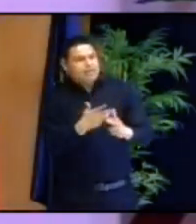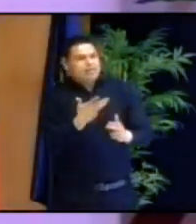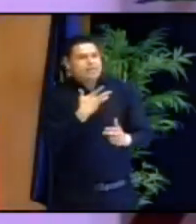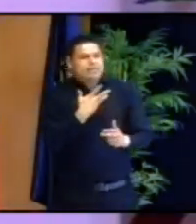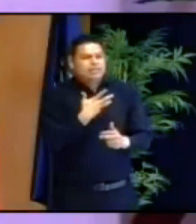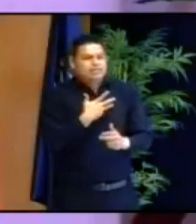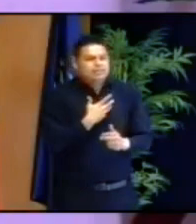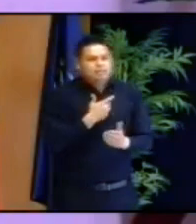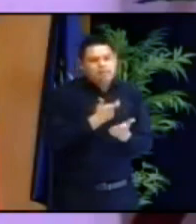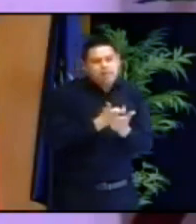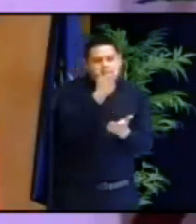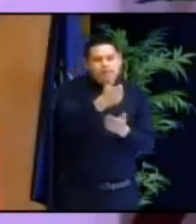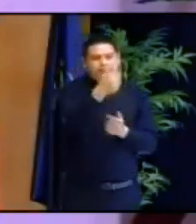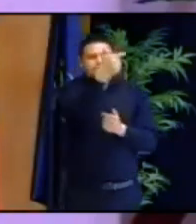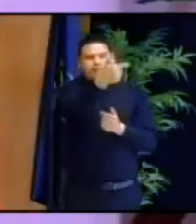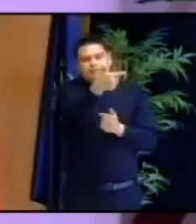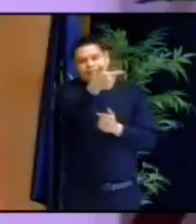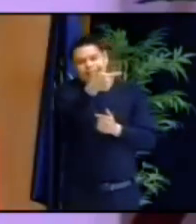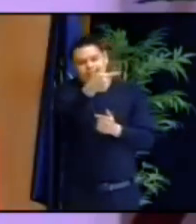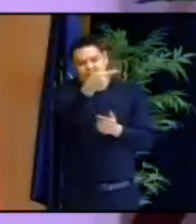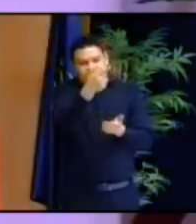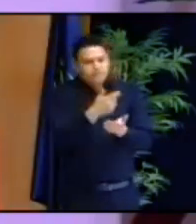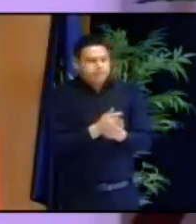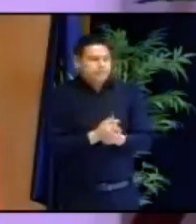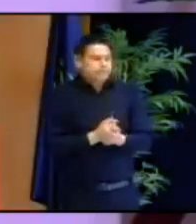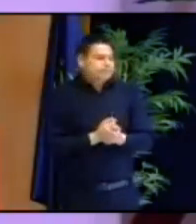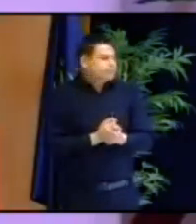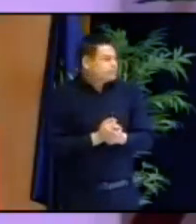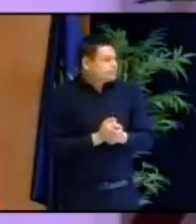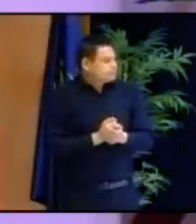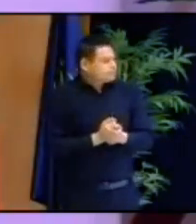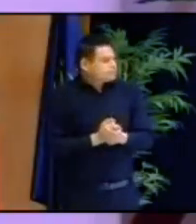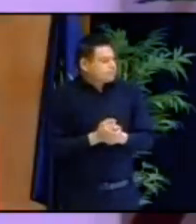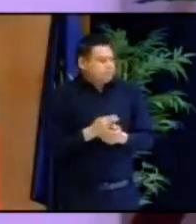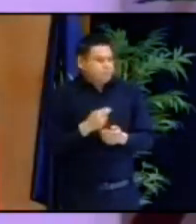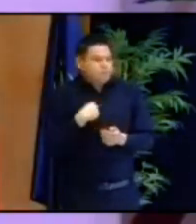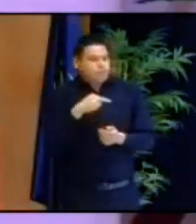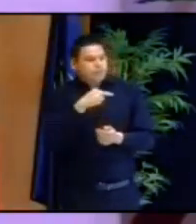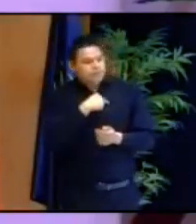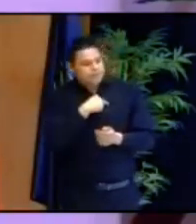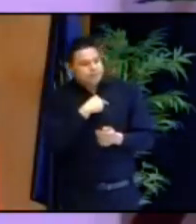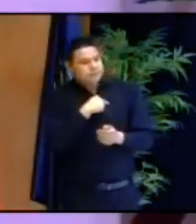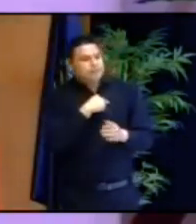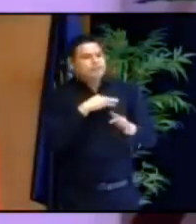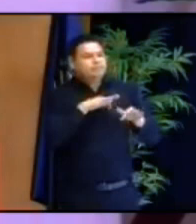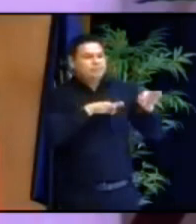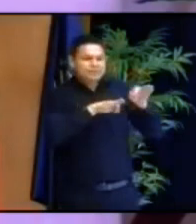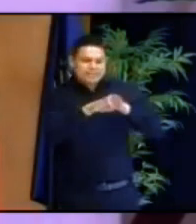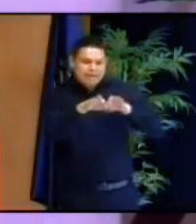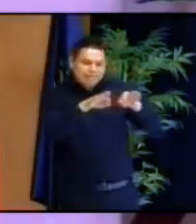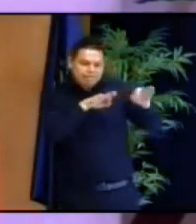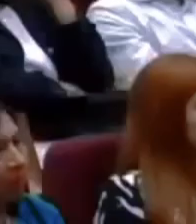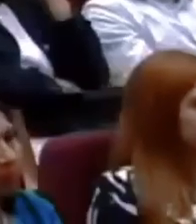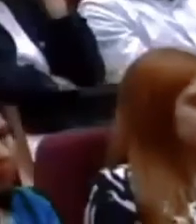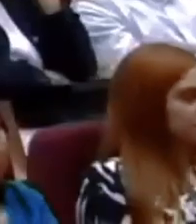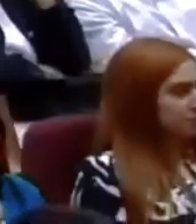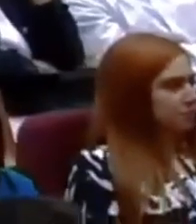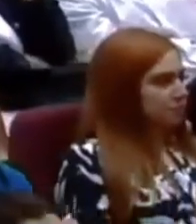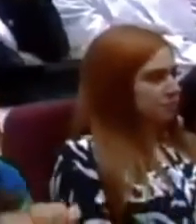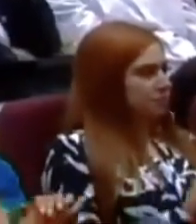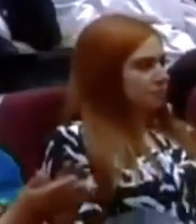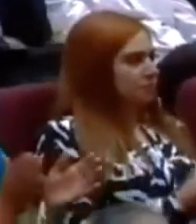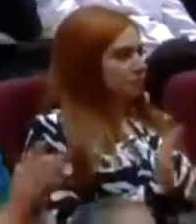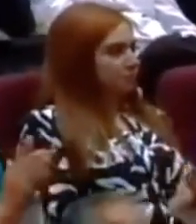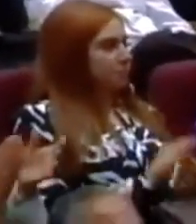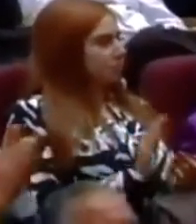de 7 pesos la tarifa. Hemos roto todos los récords porque son los teleféricos más